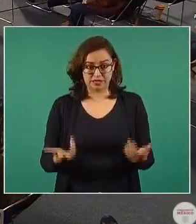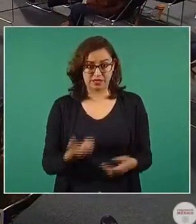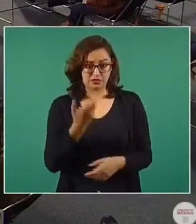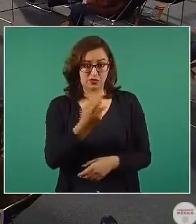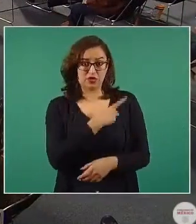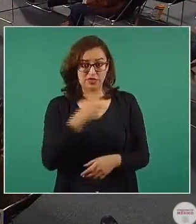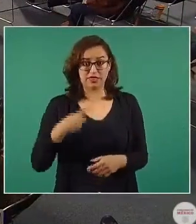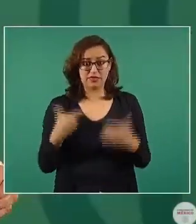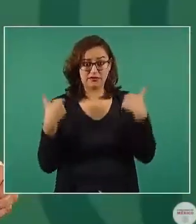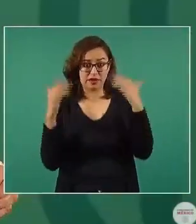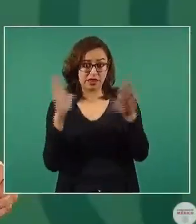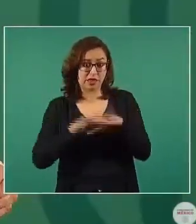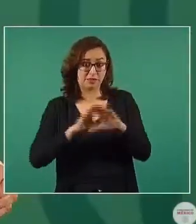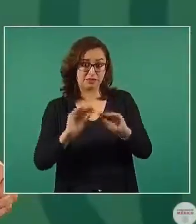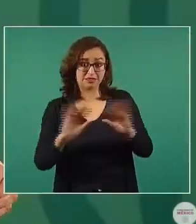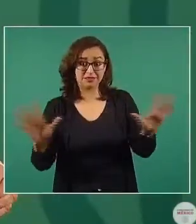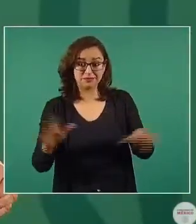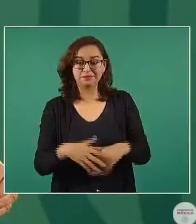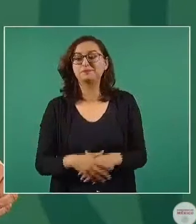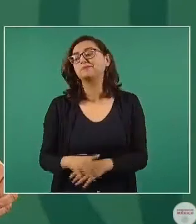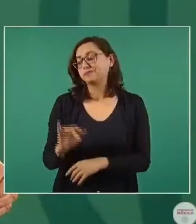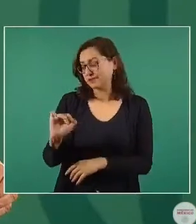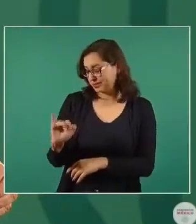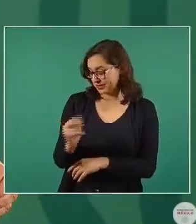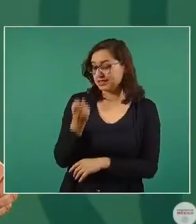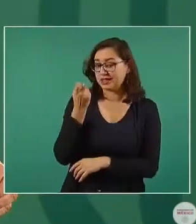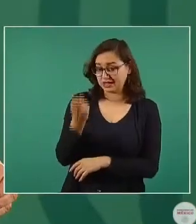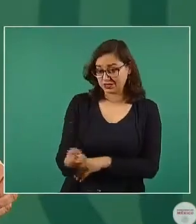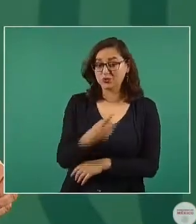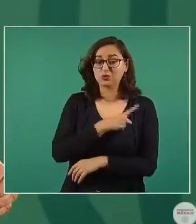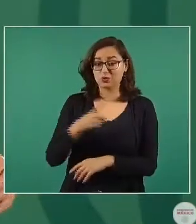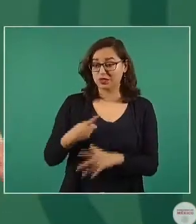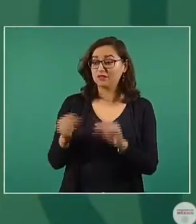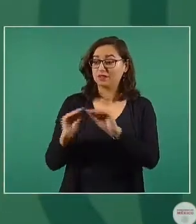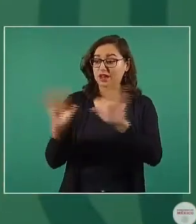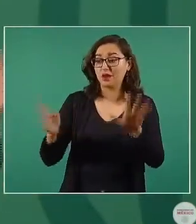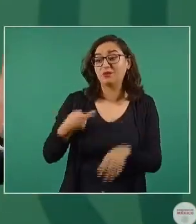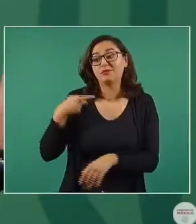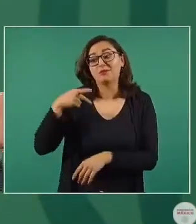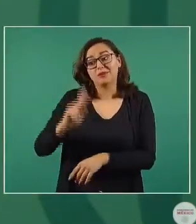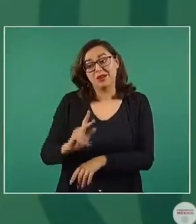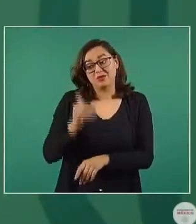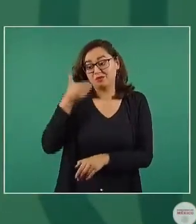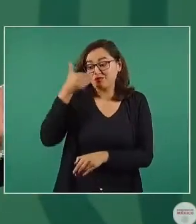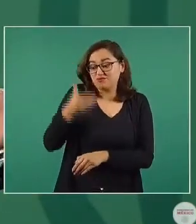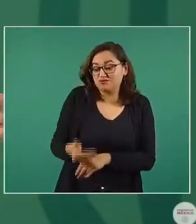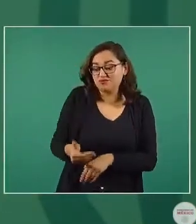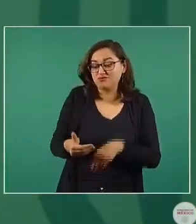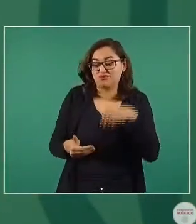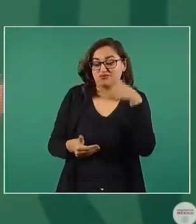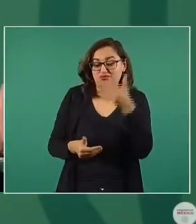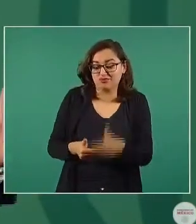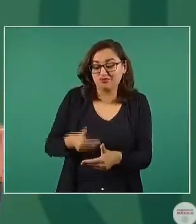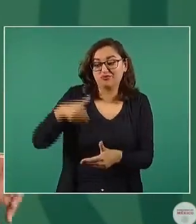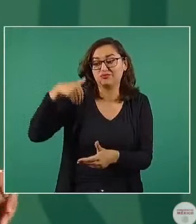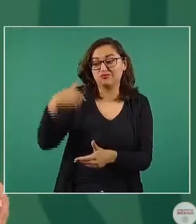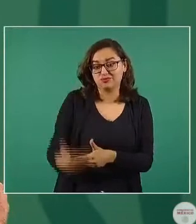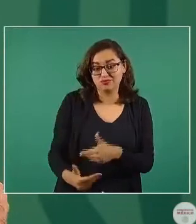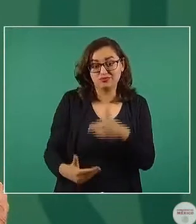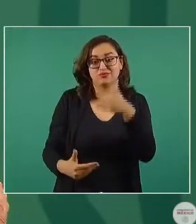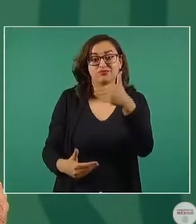esto. Sí, eso es lo que hay que hacer, pero no adelantarnos, porque se tiene que saber. Y